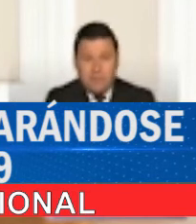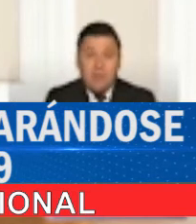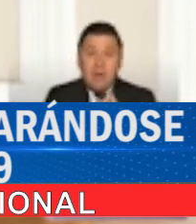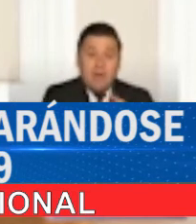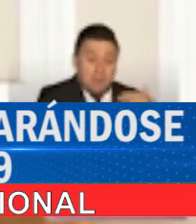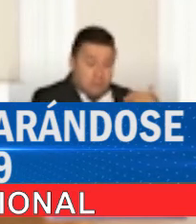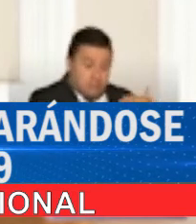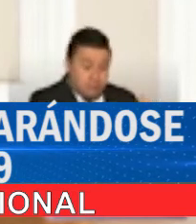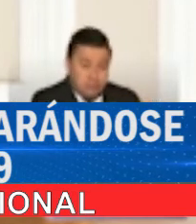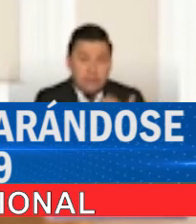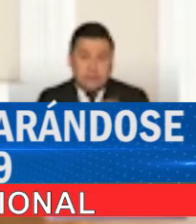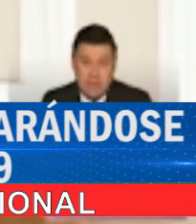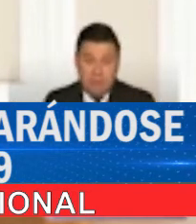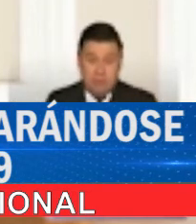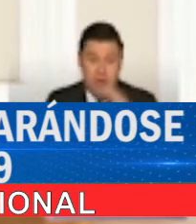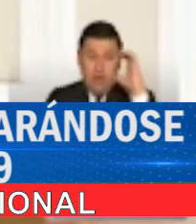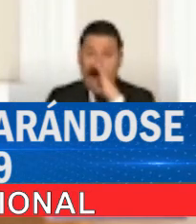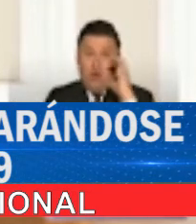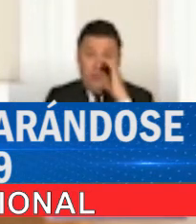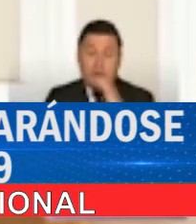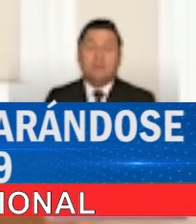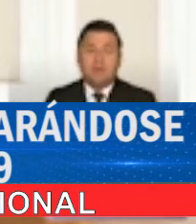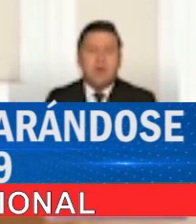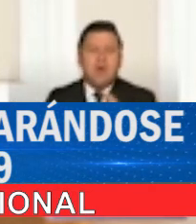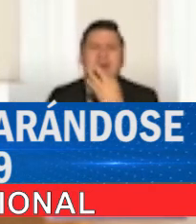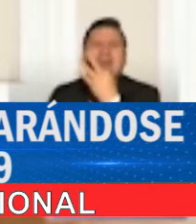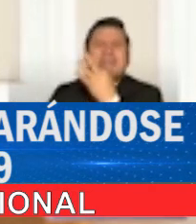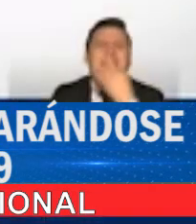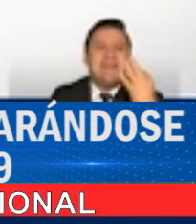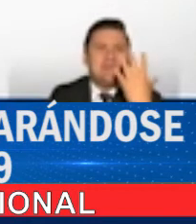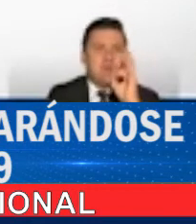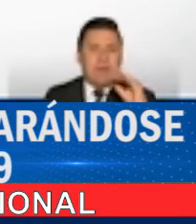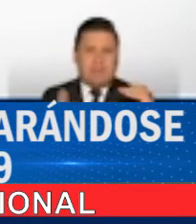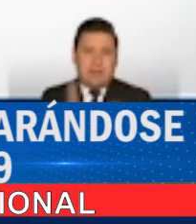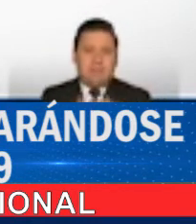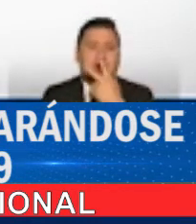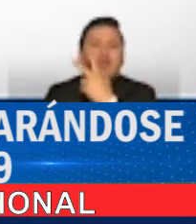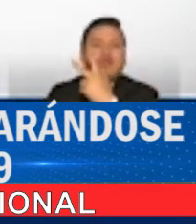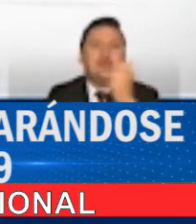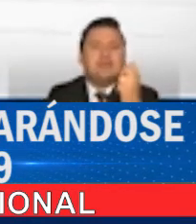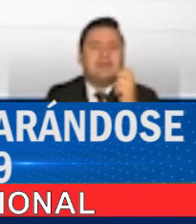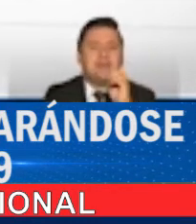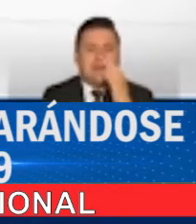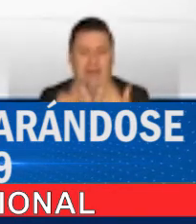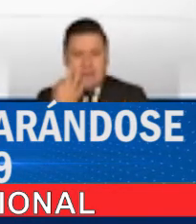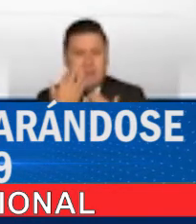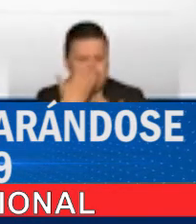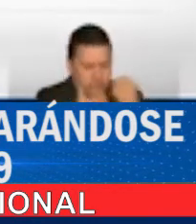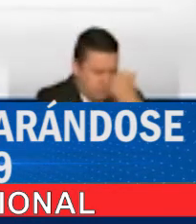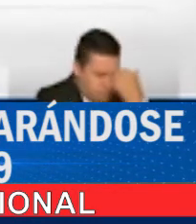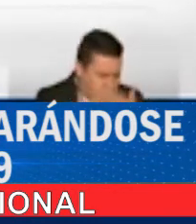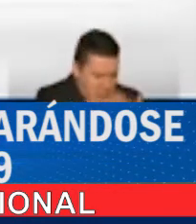muertes. El Gobierno Nacional espera tener una distribución de 406 ventiladores en el mes de junio, 1.470